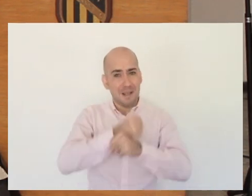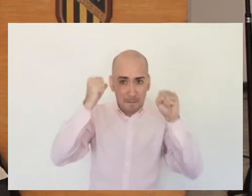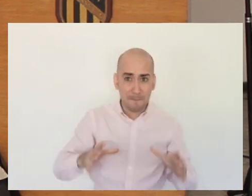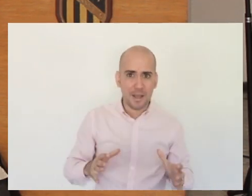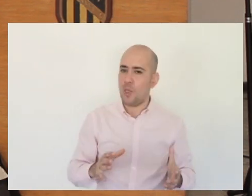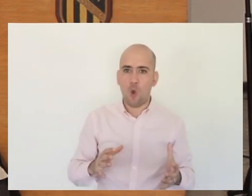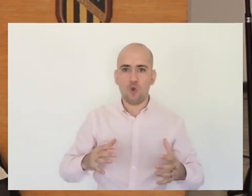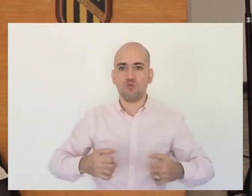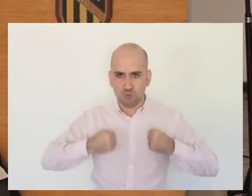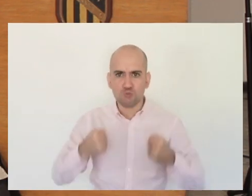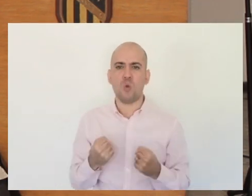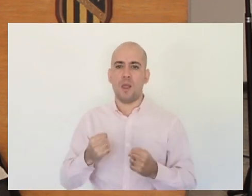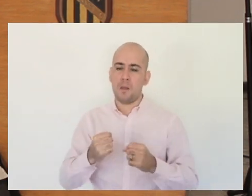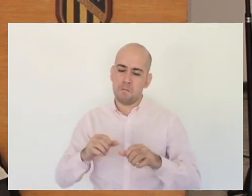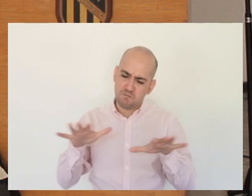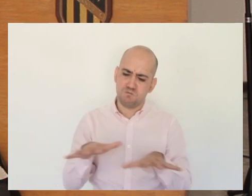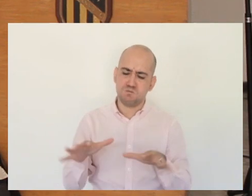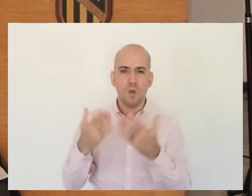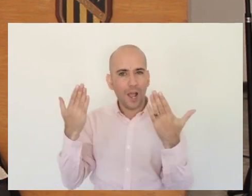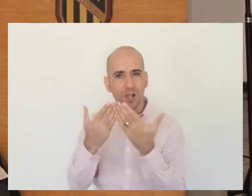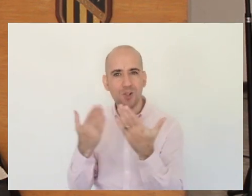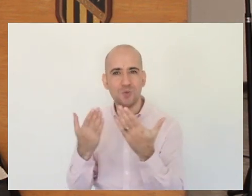nosotros no nos rendimos y seguimos adelante.